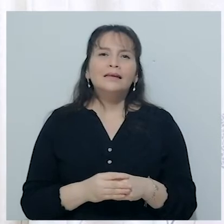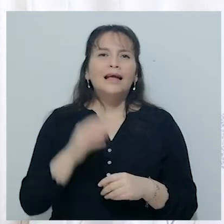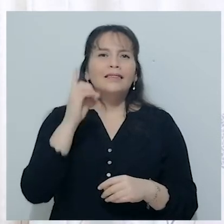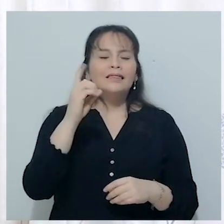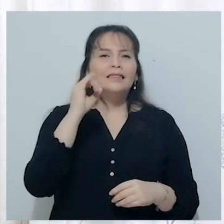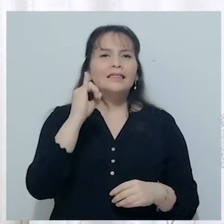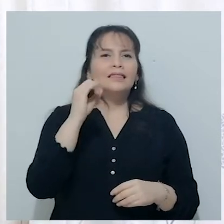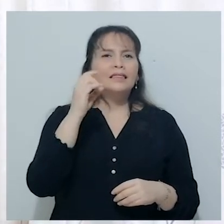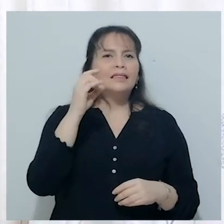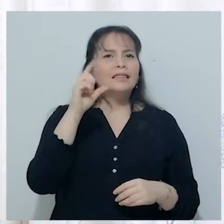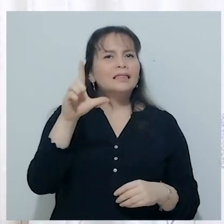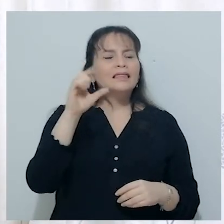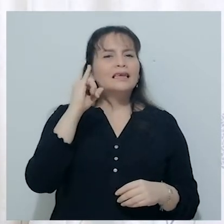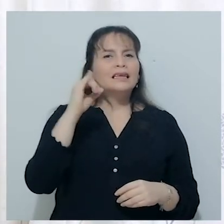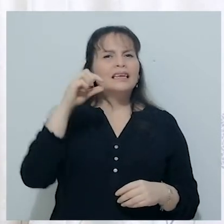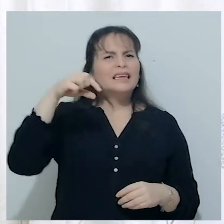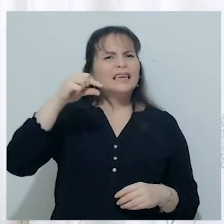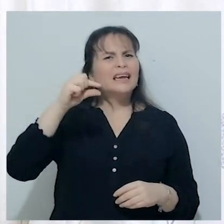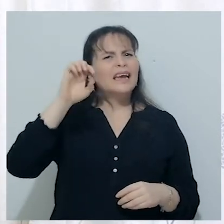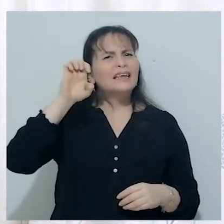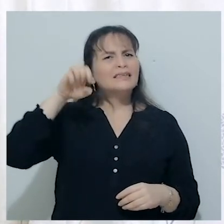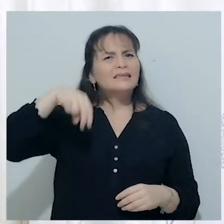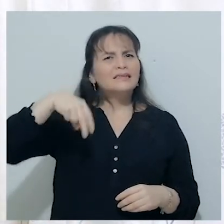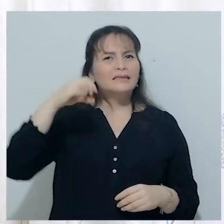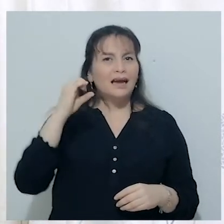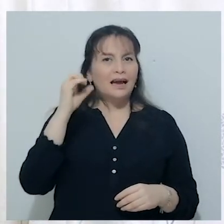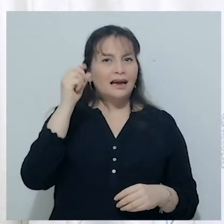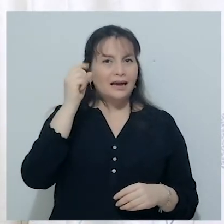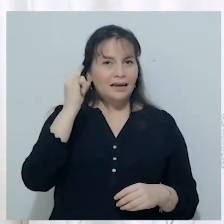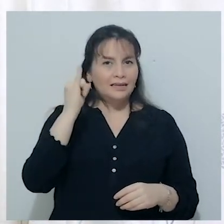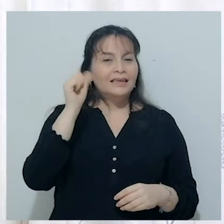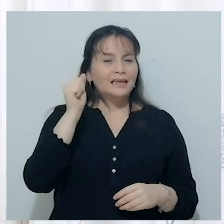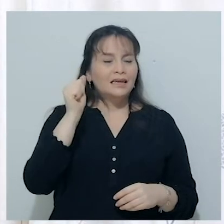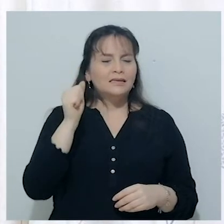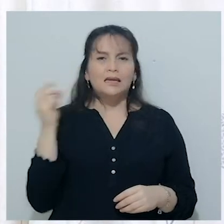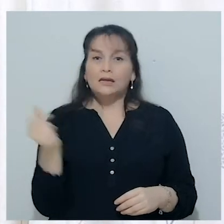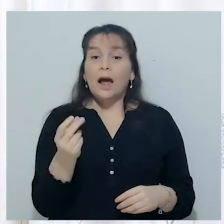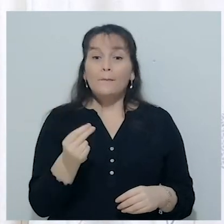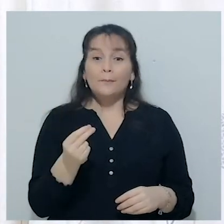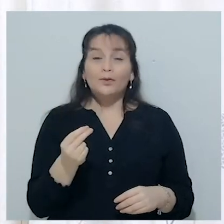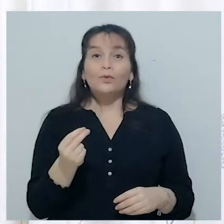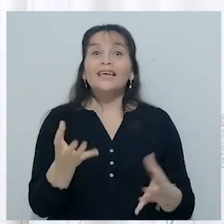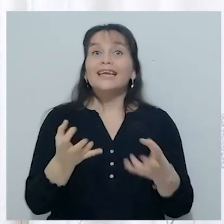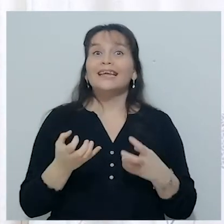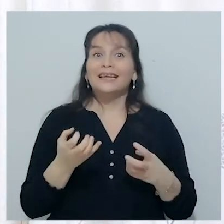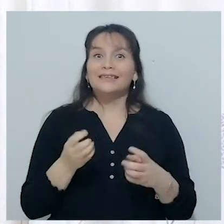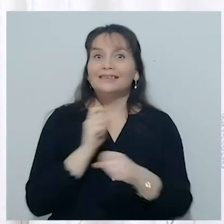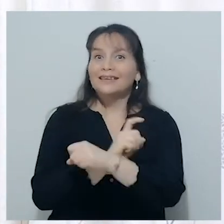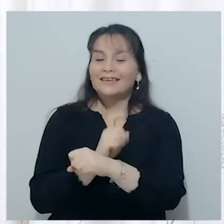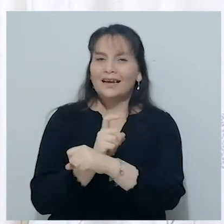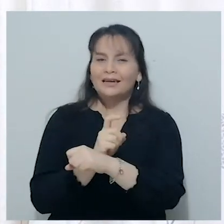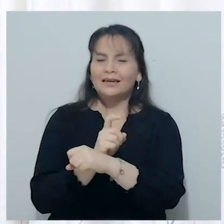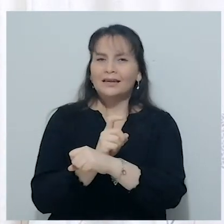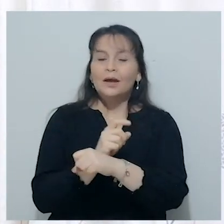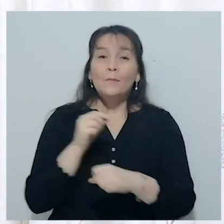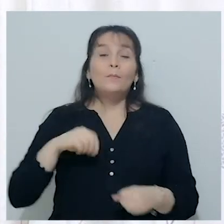con indiferencia. La diligencia y la pasividad no pueden coexistir. Por lo tanto, se